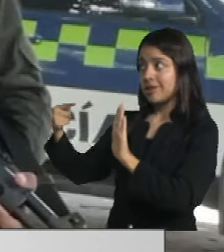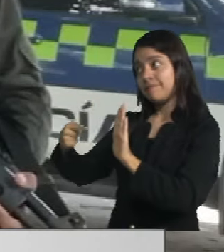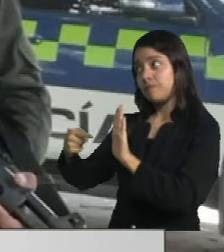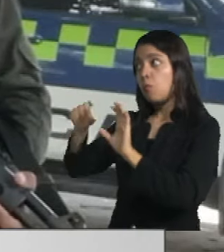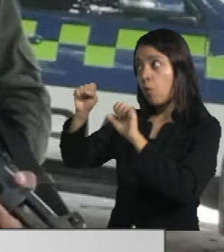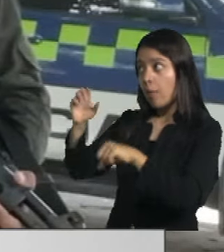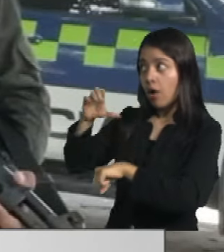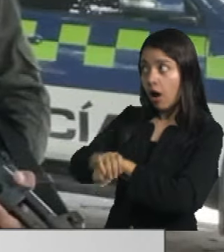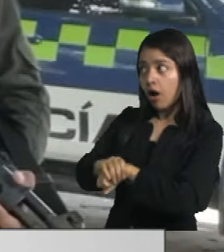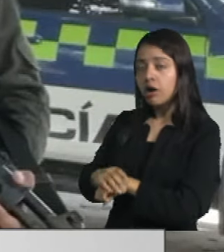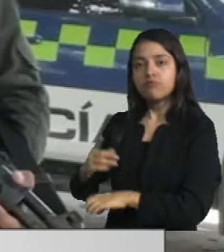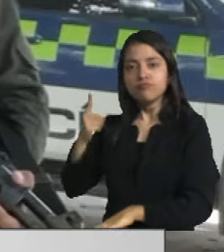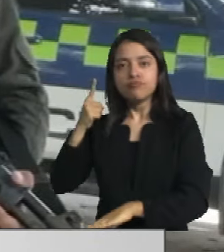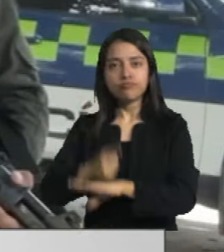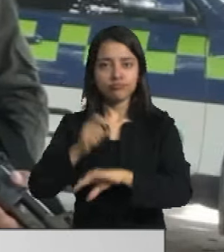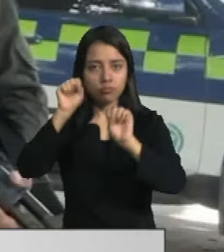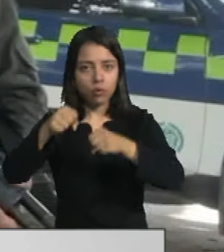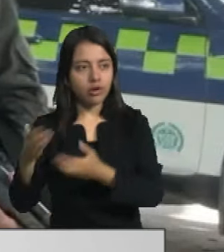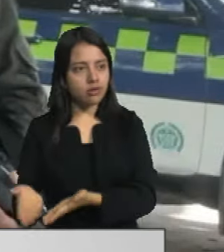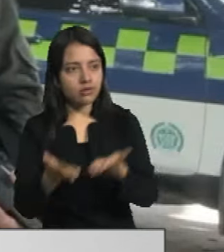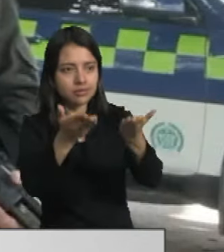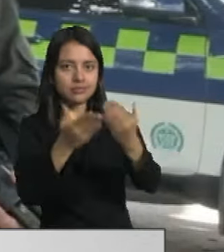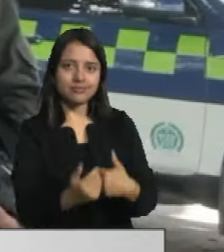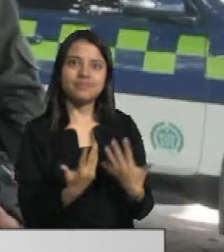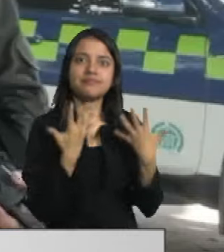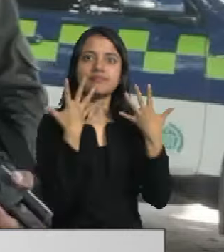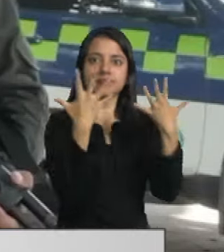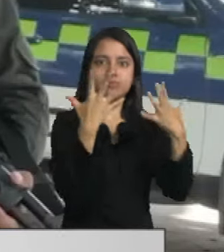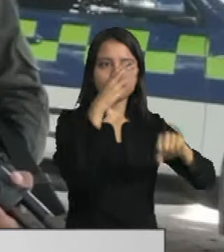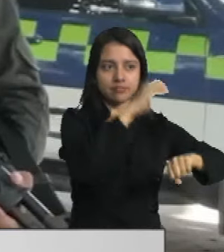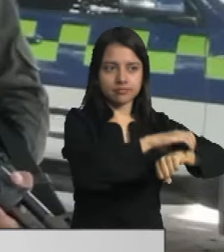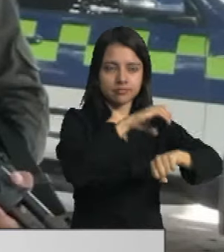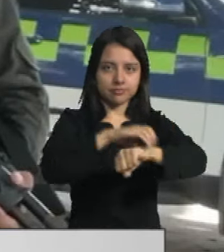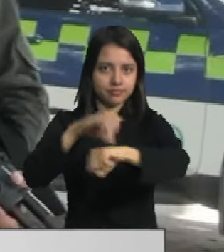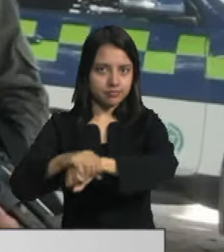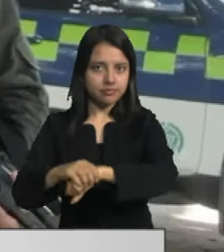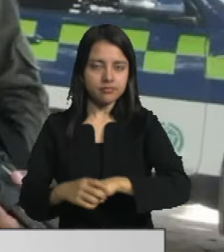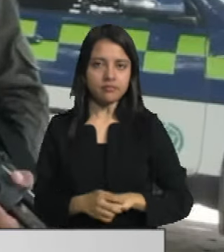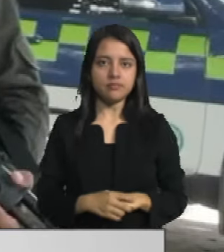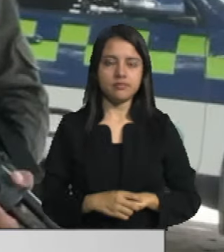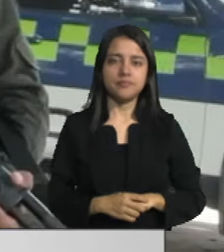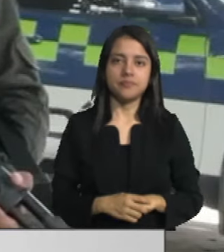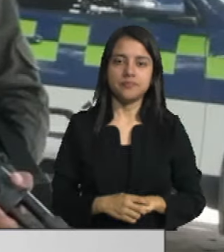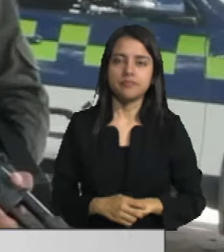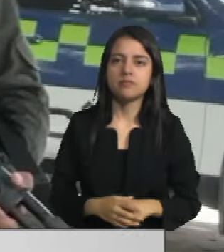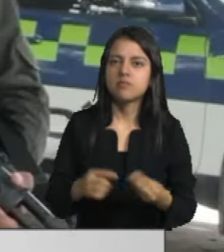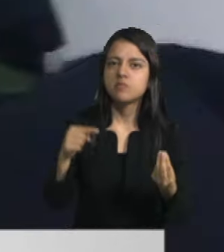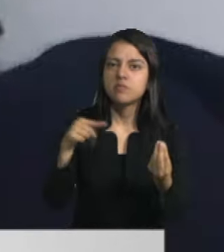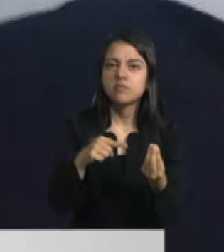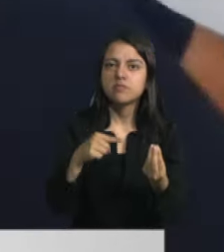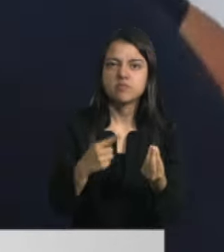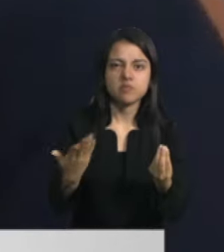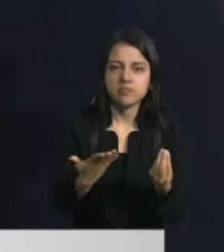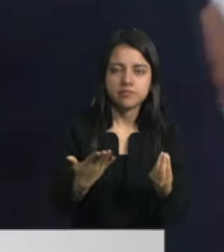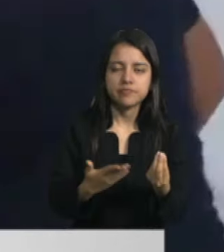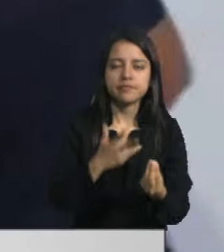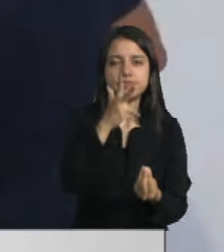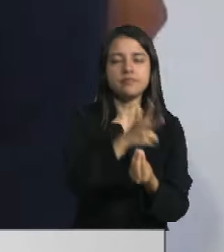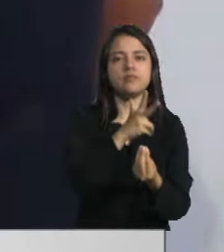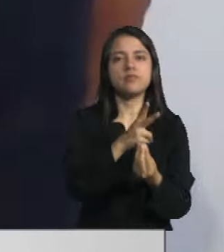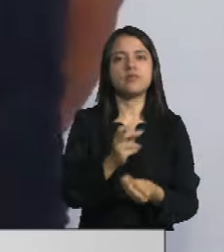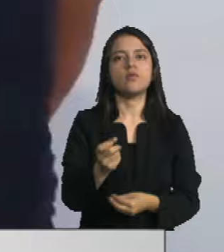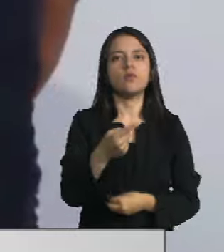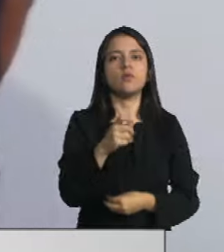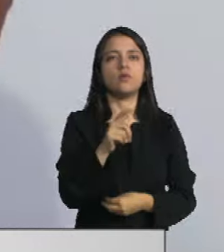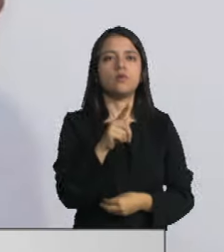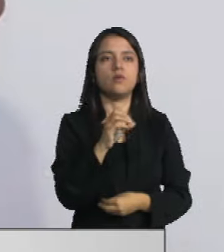delinquir agravado con fines de extorsión, al igual número de integrantes de la estructura multicrimen del Clan del Golfo. Dentro de las capturas